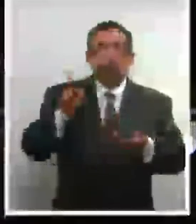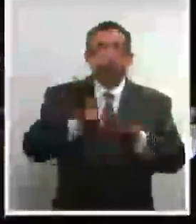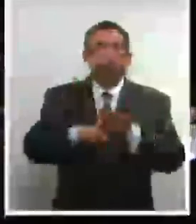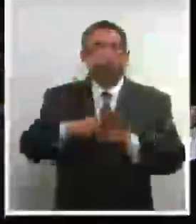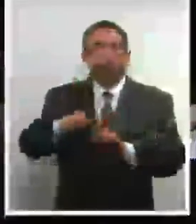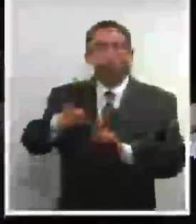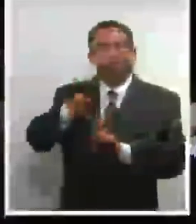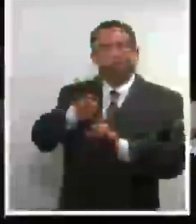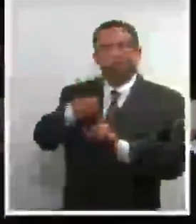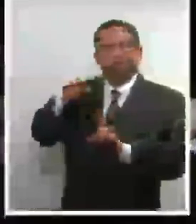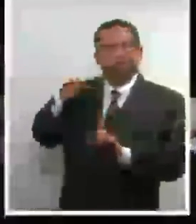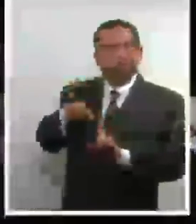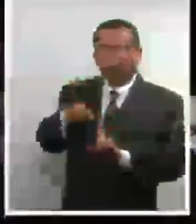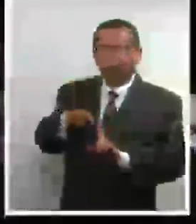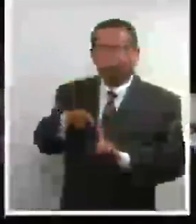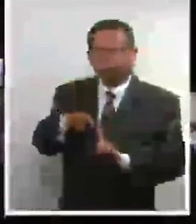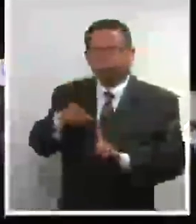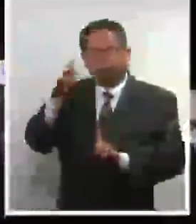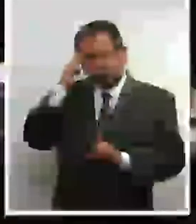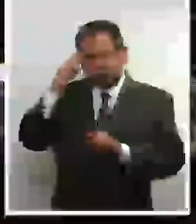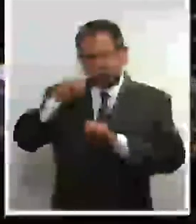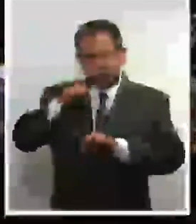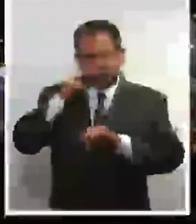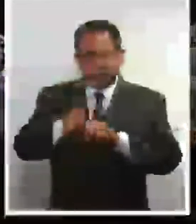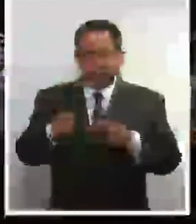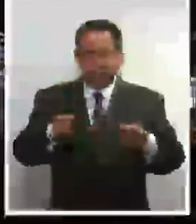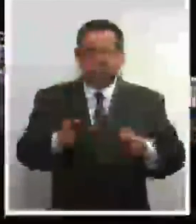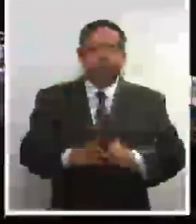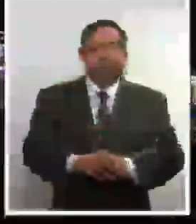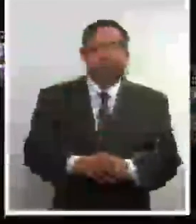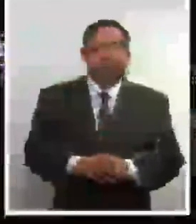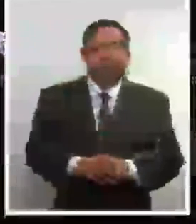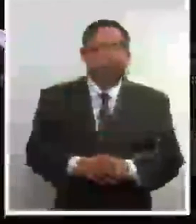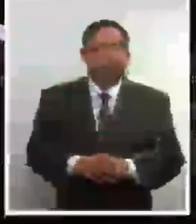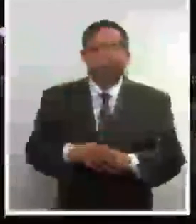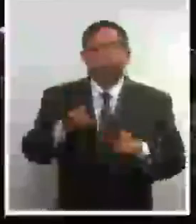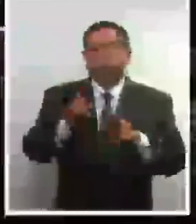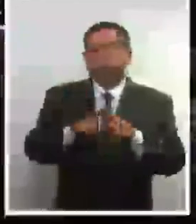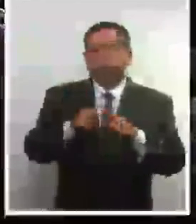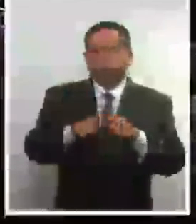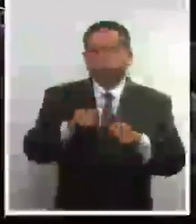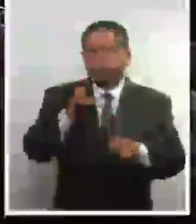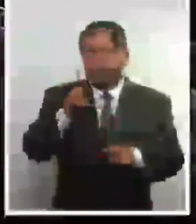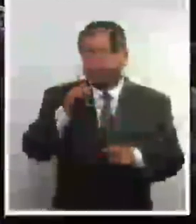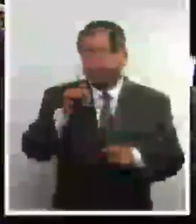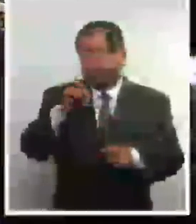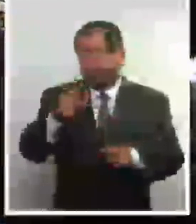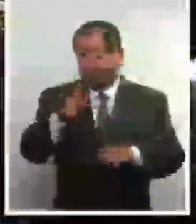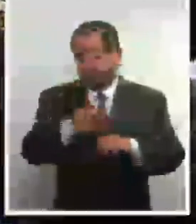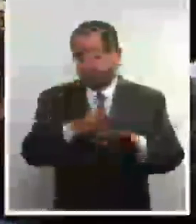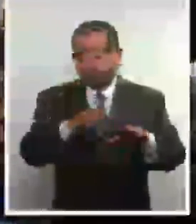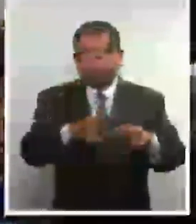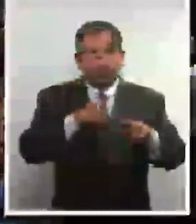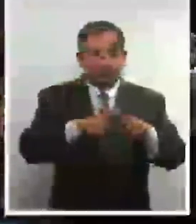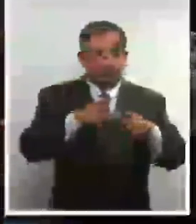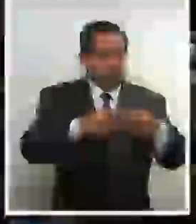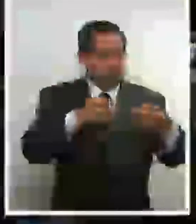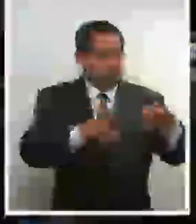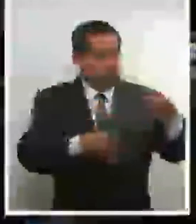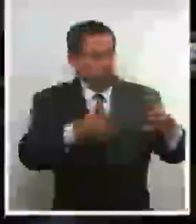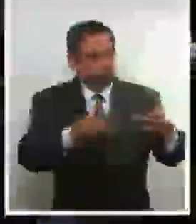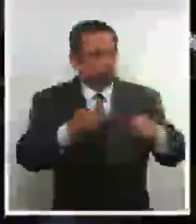aquel en el que el ejercicio está en función. El ejercicio de la acción penal ante los